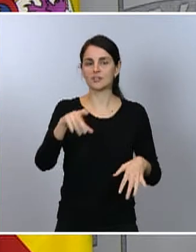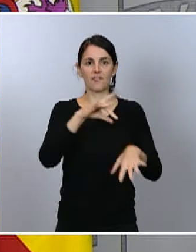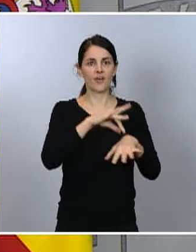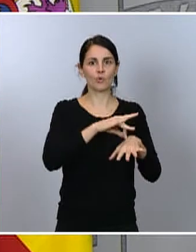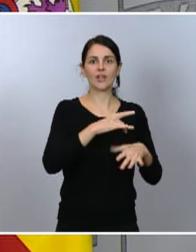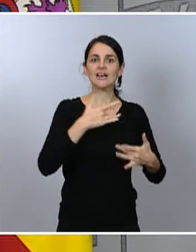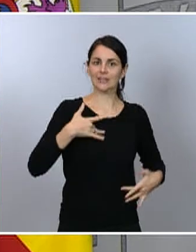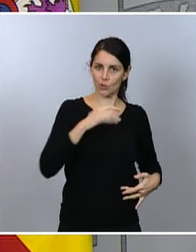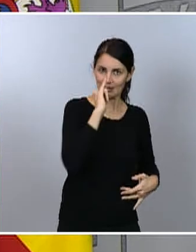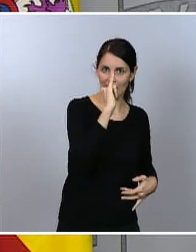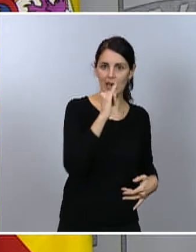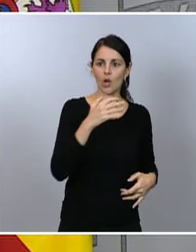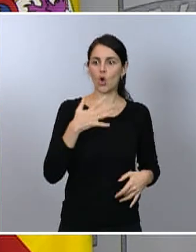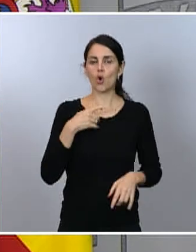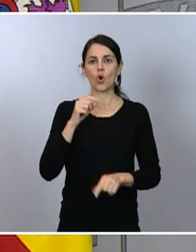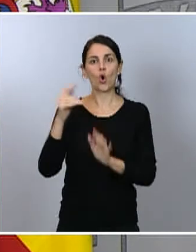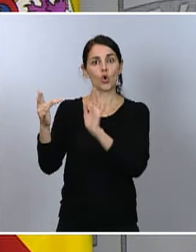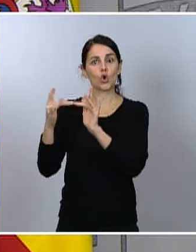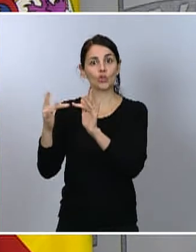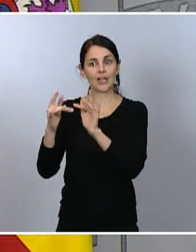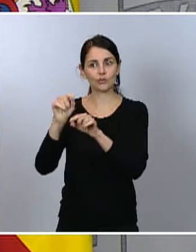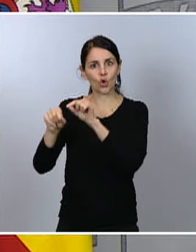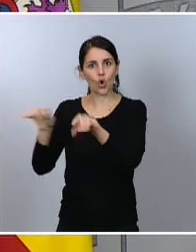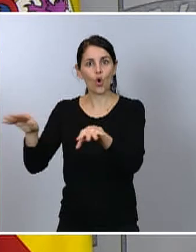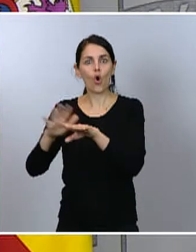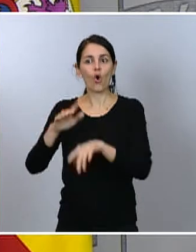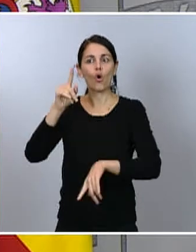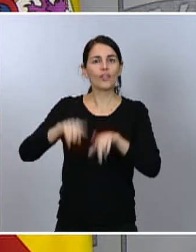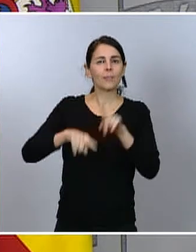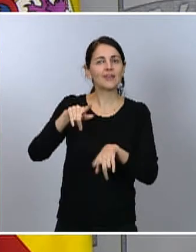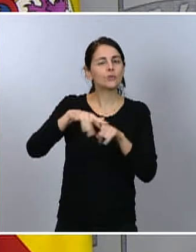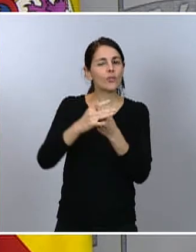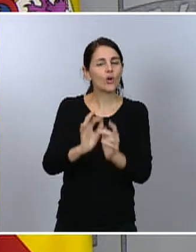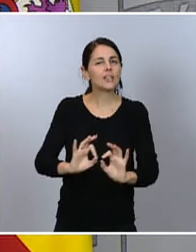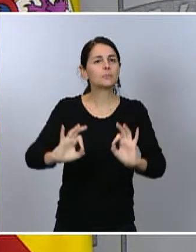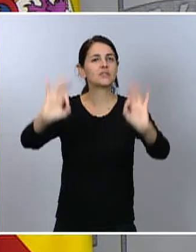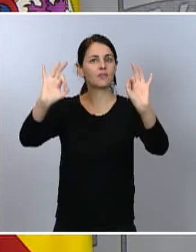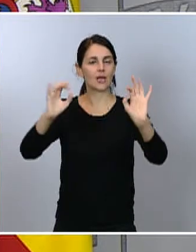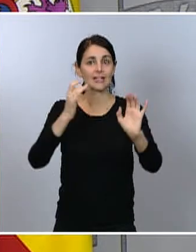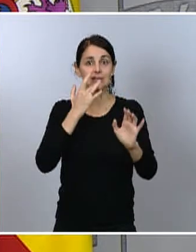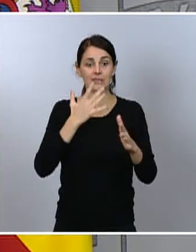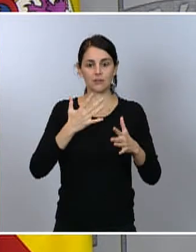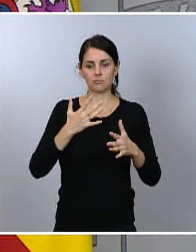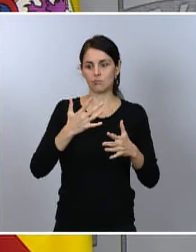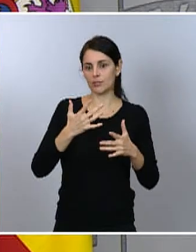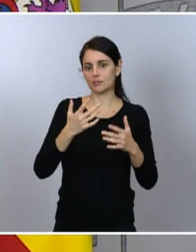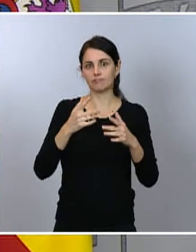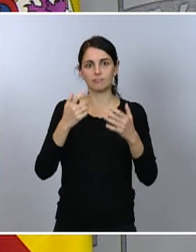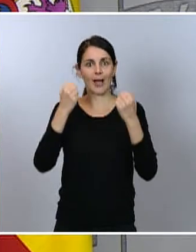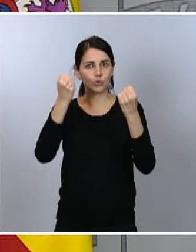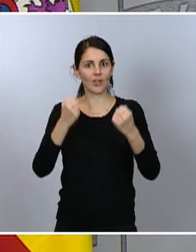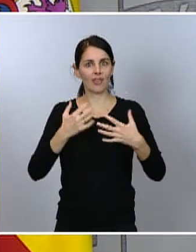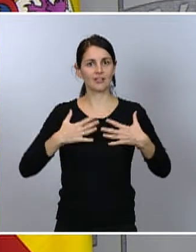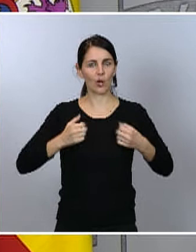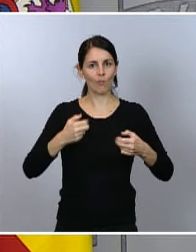o en cribados en situaciones muy particulares en las que las autoridades de salud pública, considerando cuál es la prevalencia en